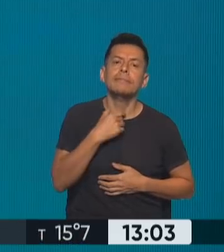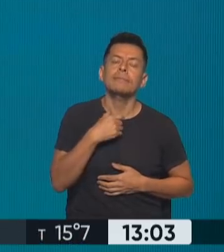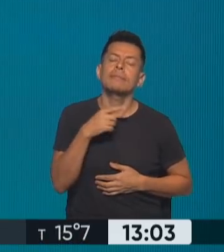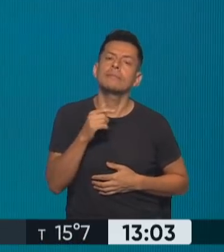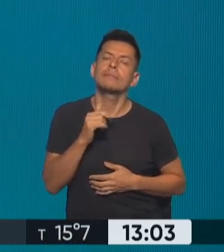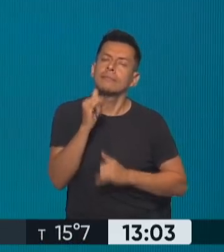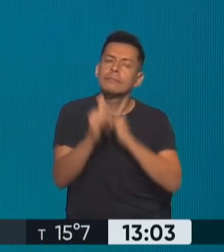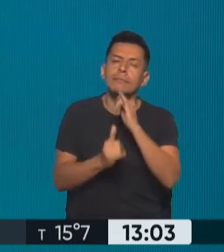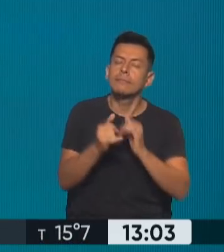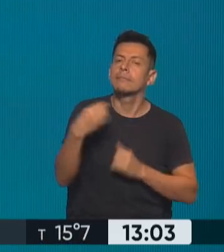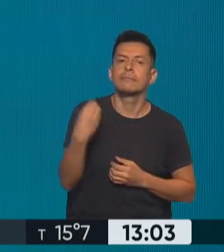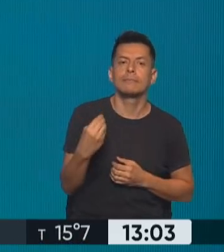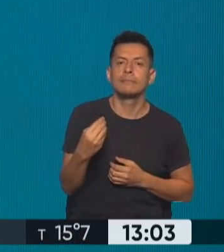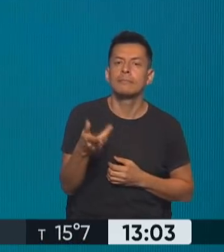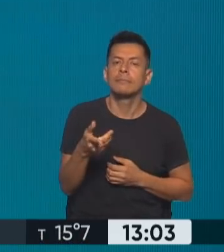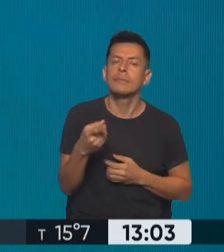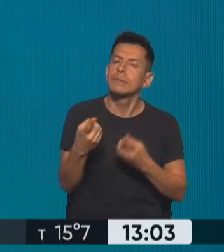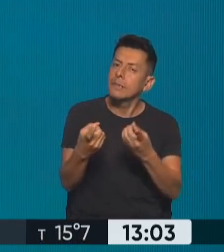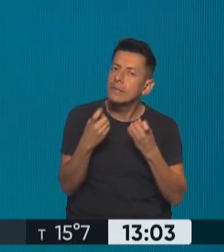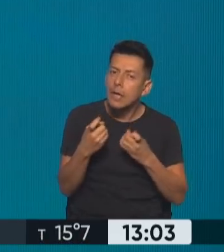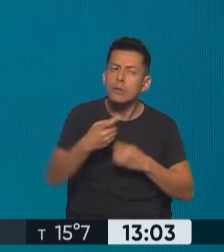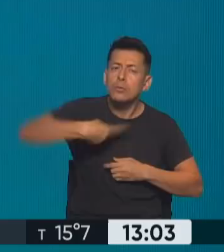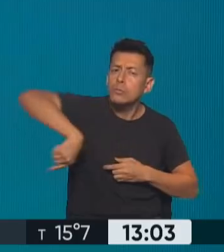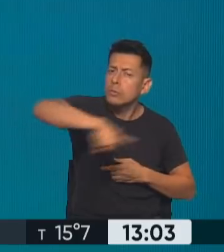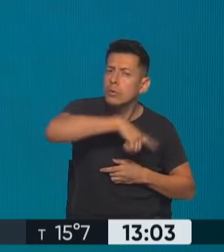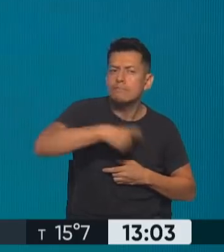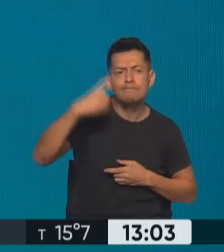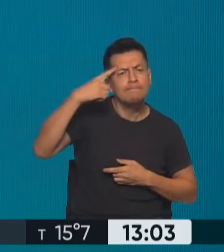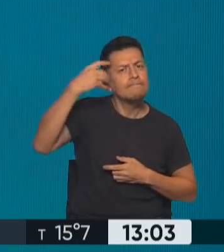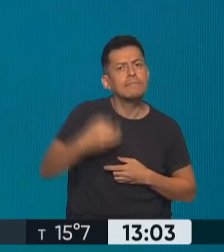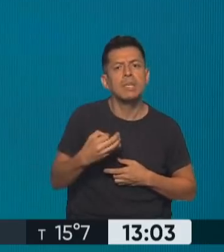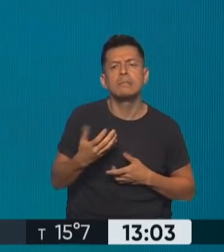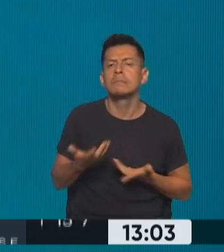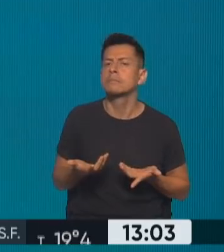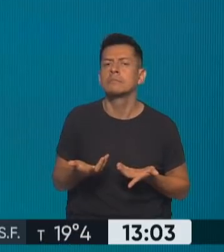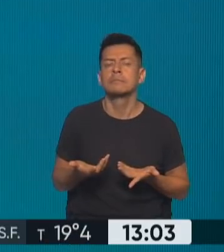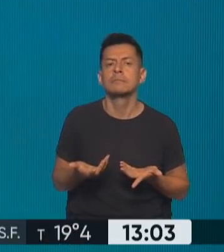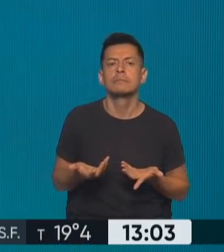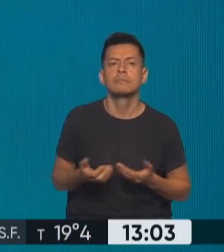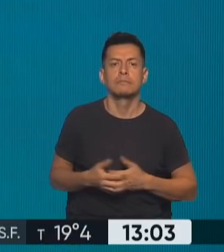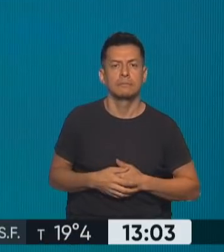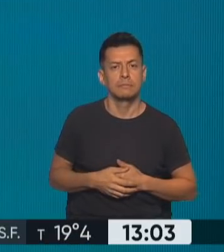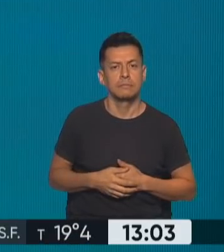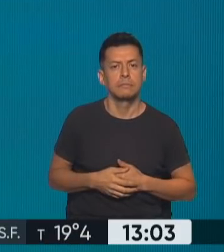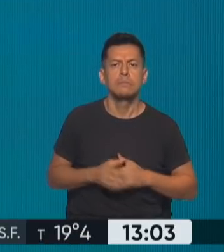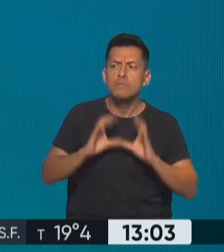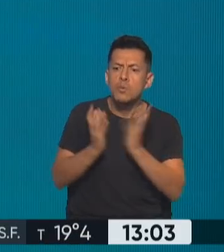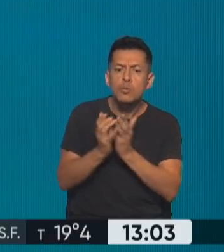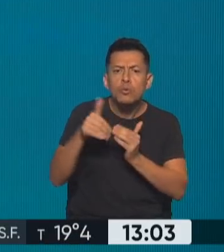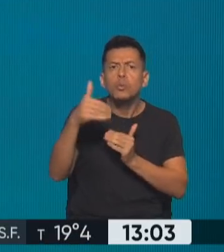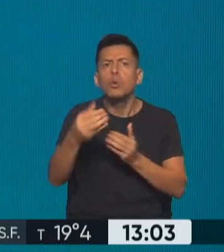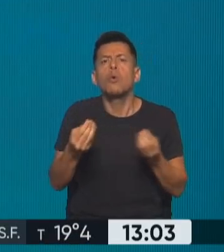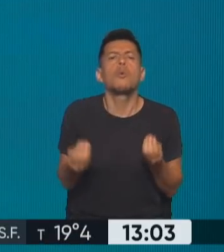Quiero con esto decirles que es necesario que nos replanteemos seriamente el mundo en el que queremos